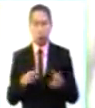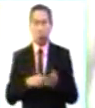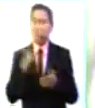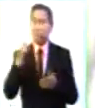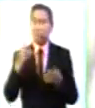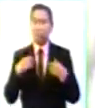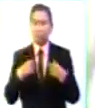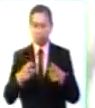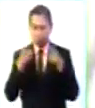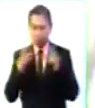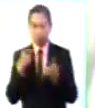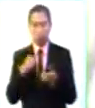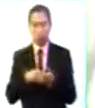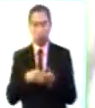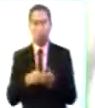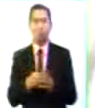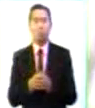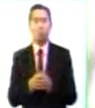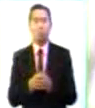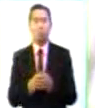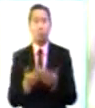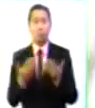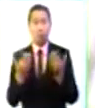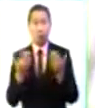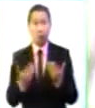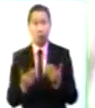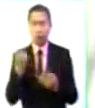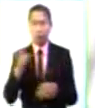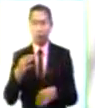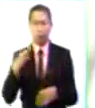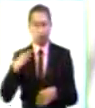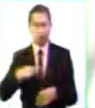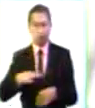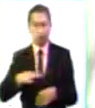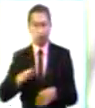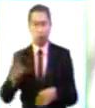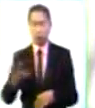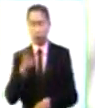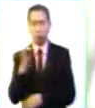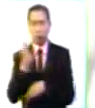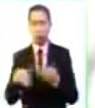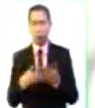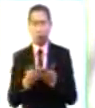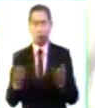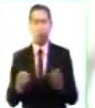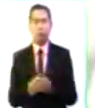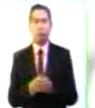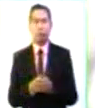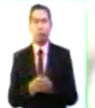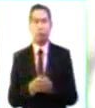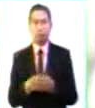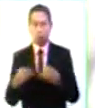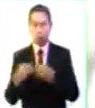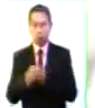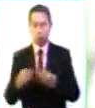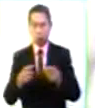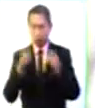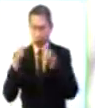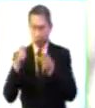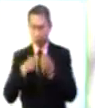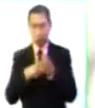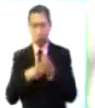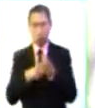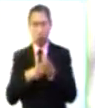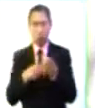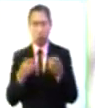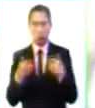prácticamente en custodia y que ahora sirven para el pueblo de Bolivia. Asimismo, el ministro de Salud dijo que existe